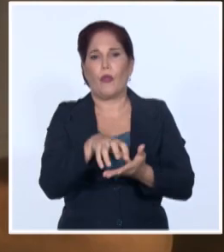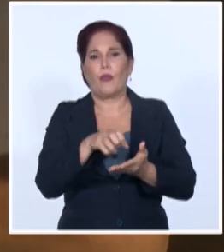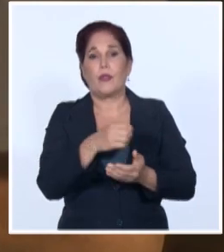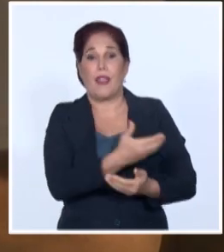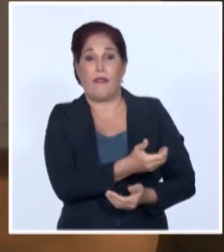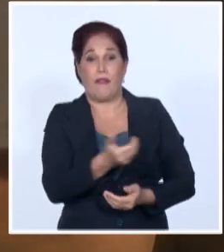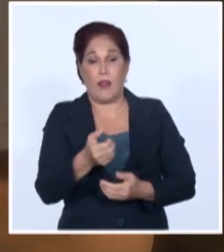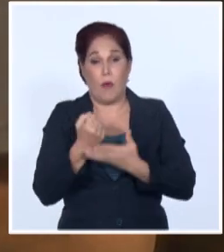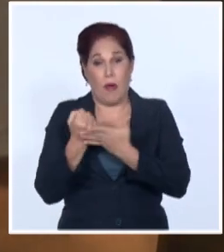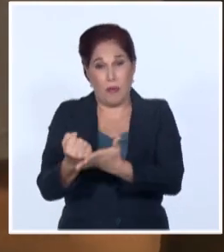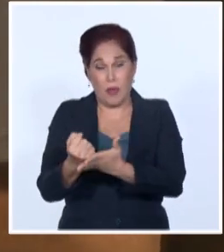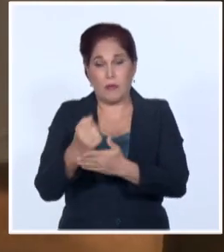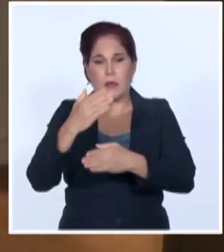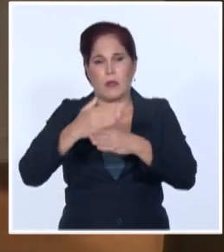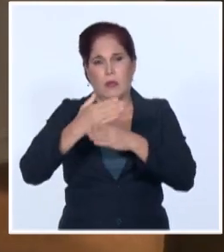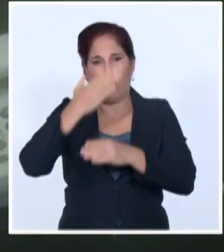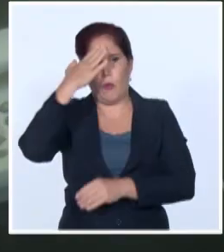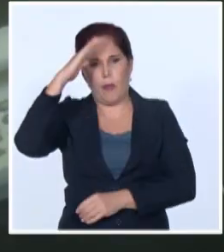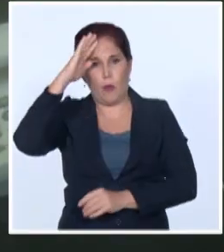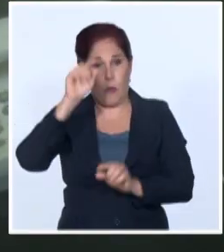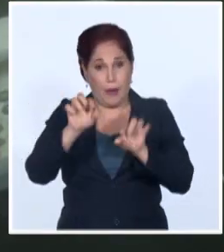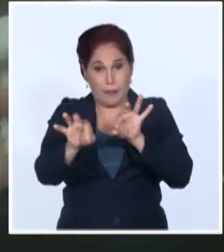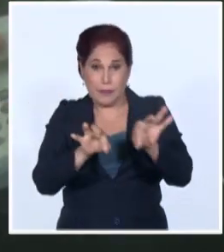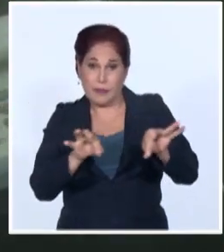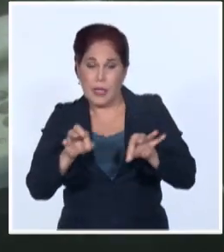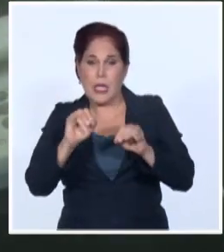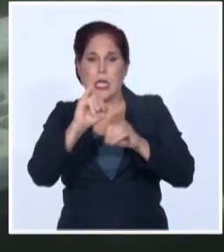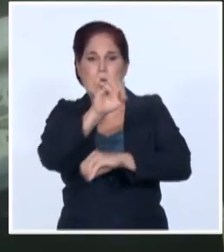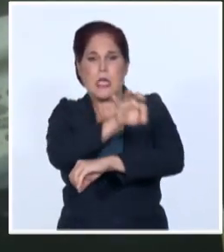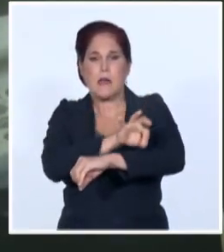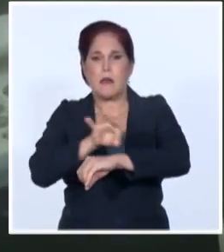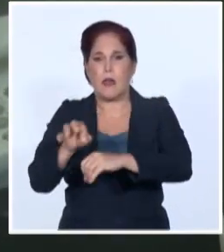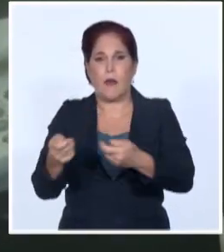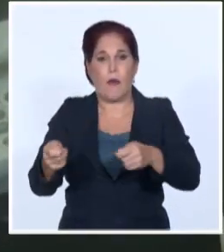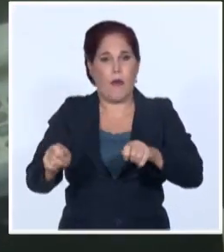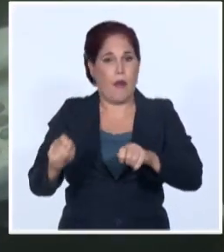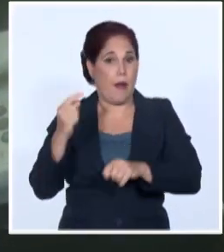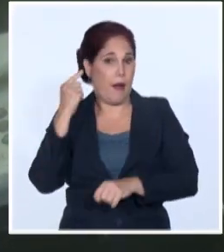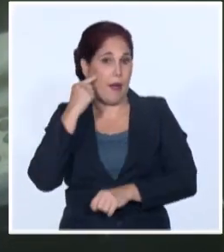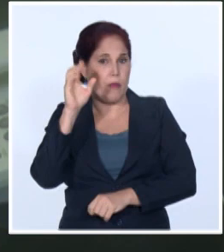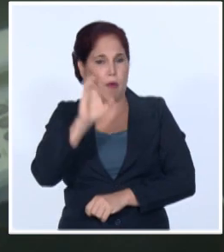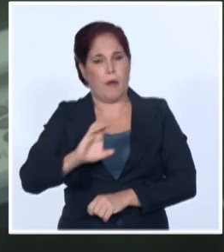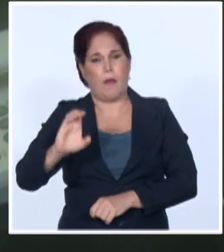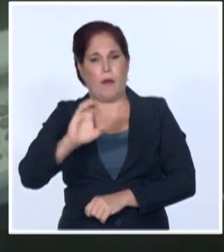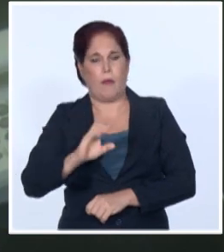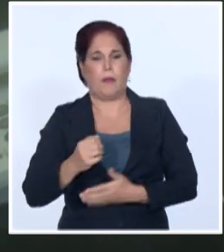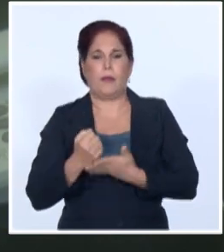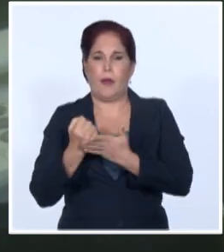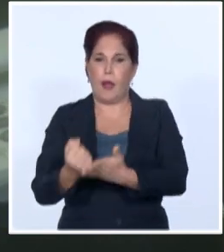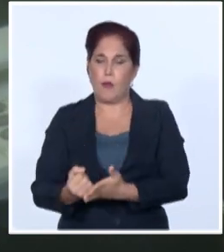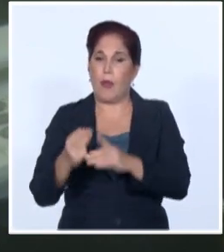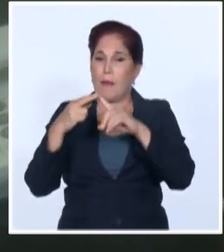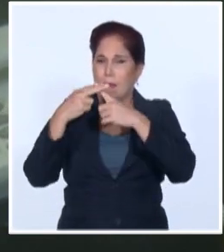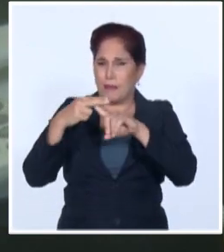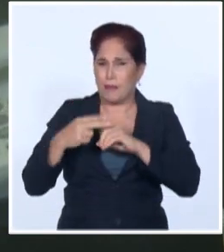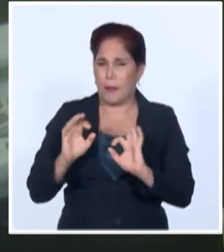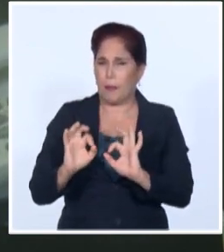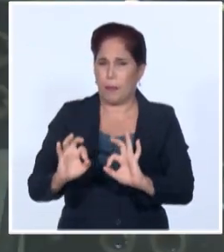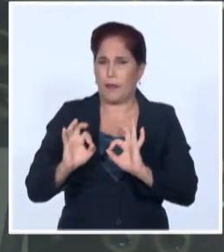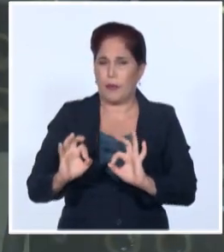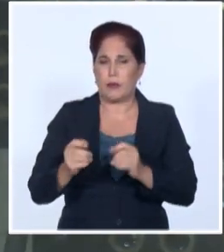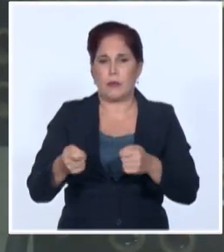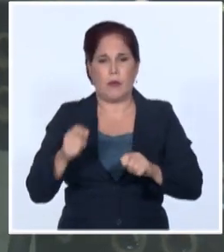la instalación electrónica la asumieron ingenieros de la emisora Radio Cadena Gramonte de Camagüey. Damián Betanzos Hernández,